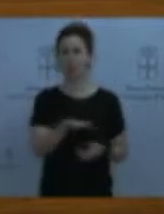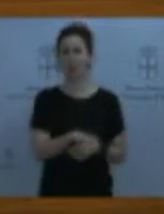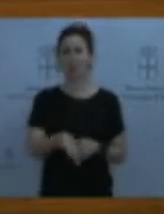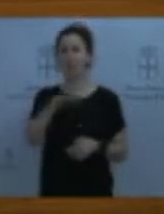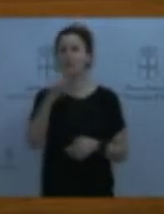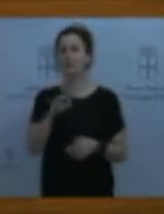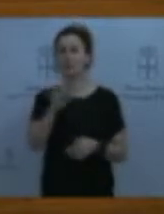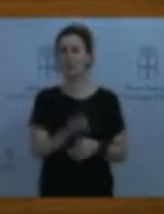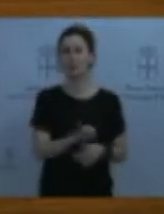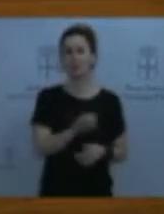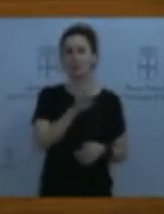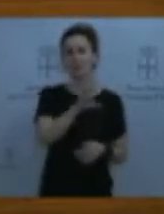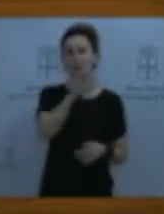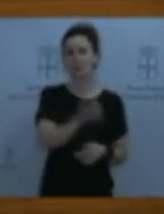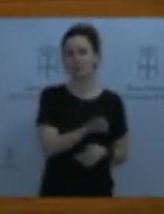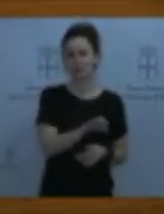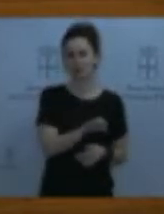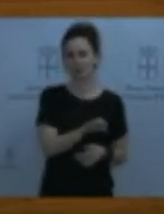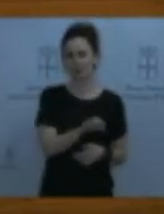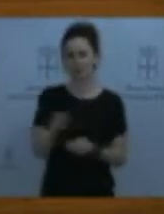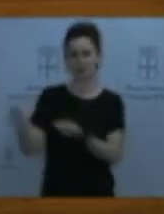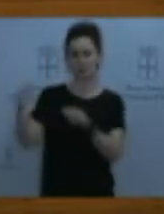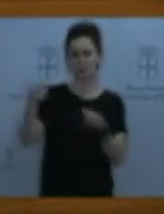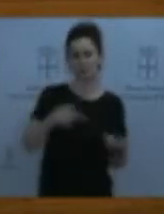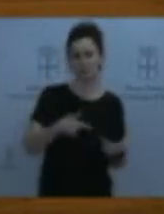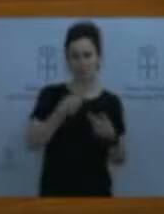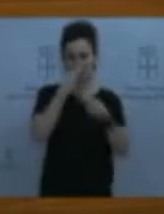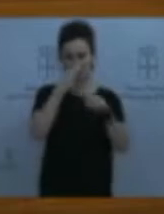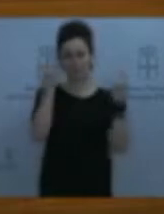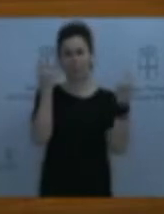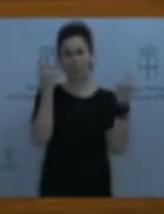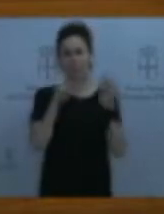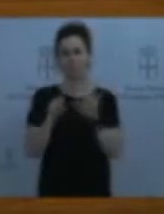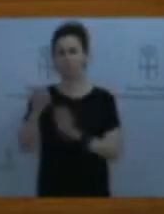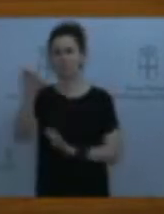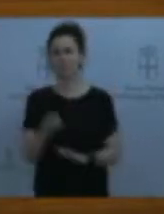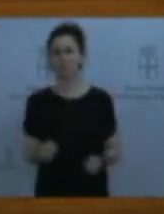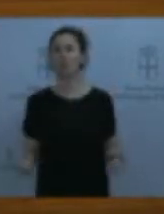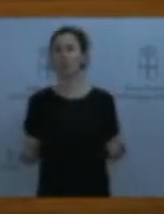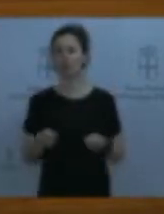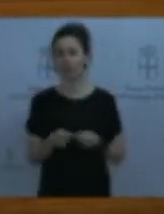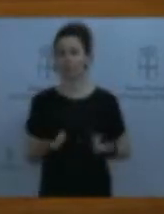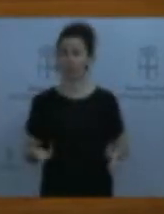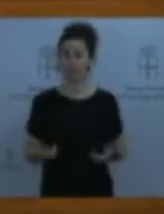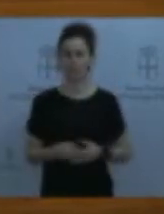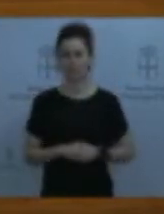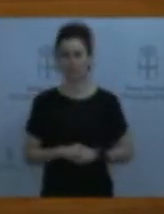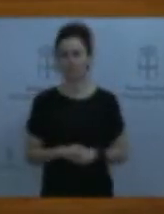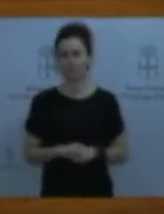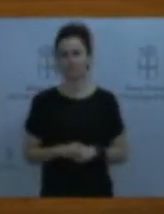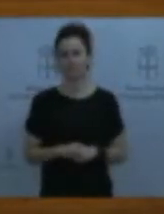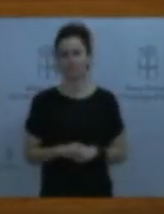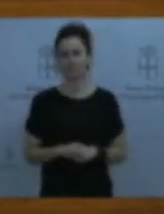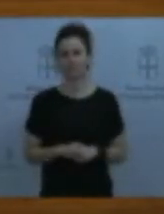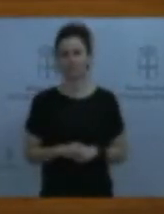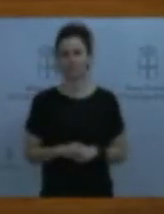la proporción es de 15% de población inmigrante en los centros públicos y un 6% en los centros concertados.